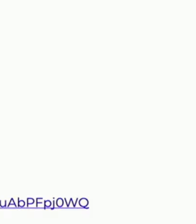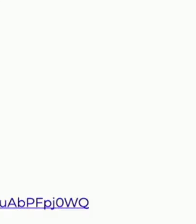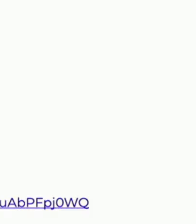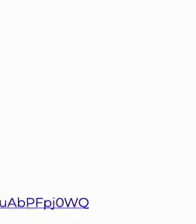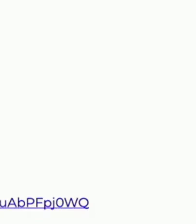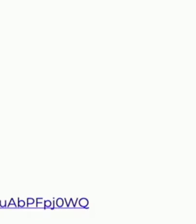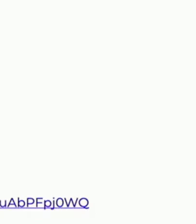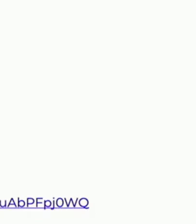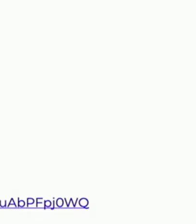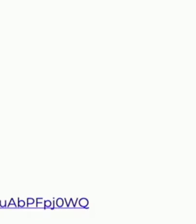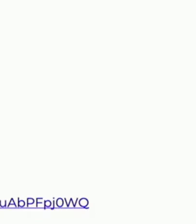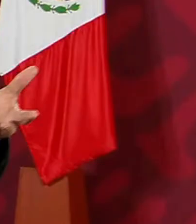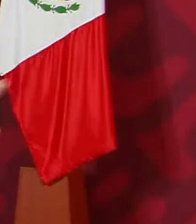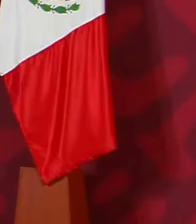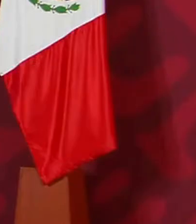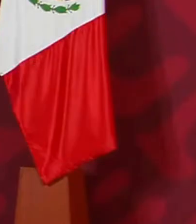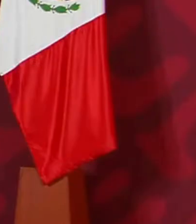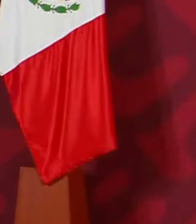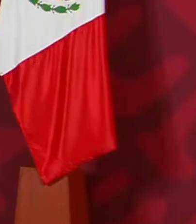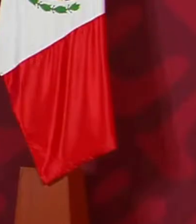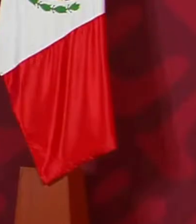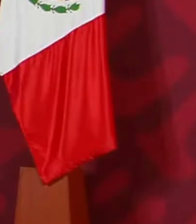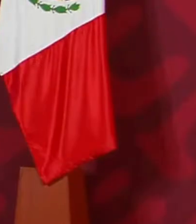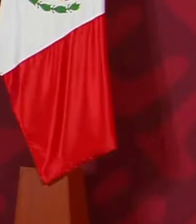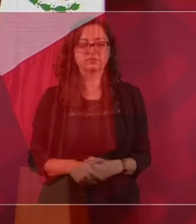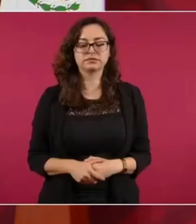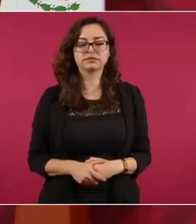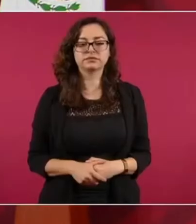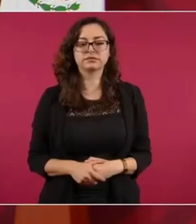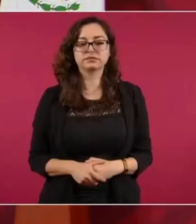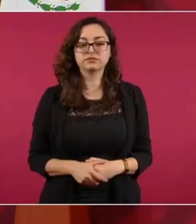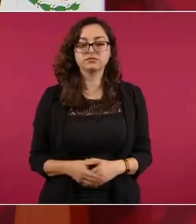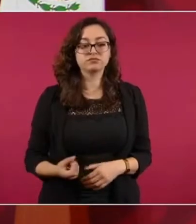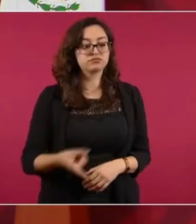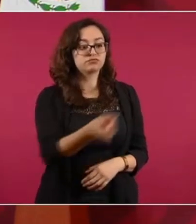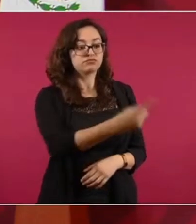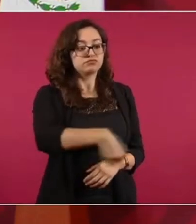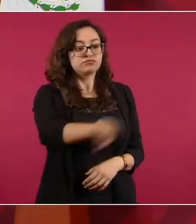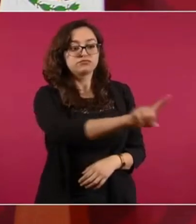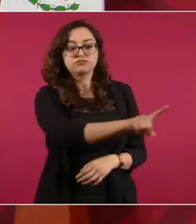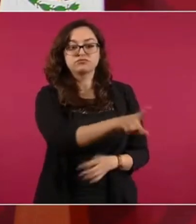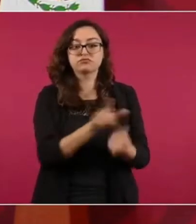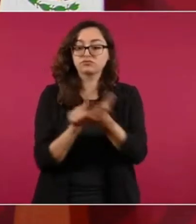sienten que dominan Twitter, sienten.